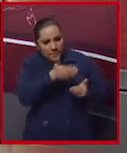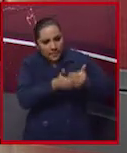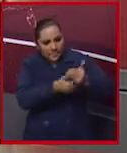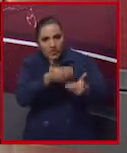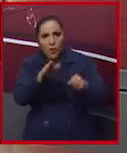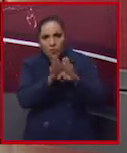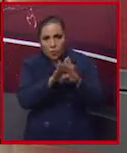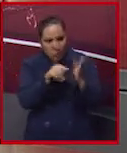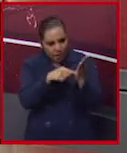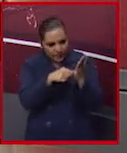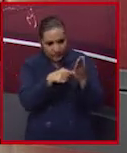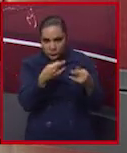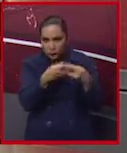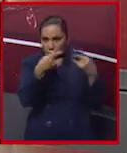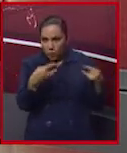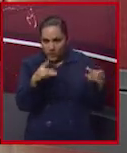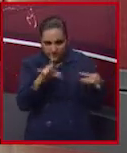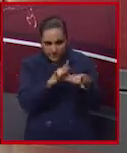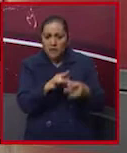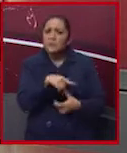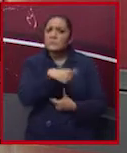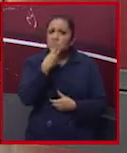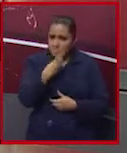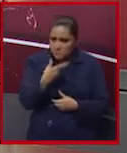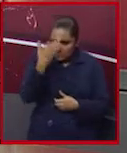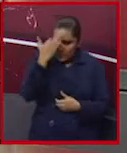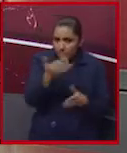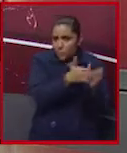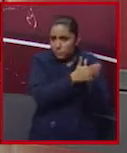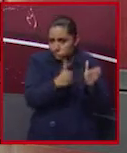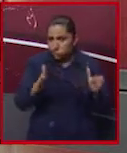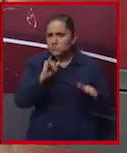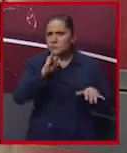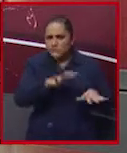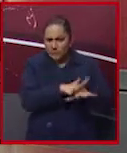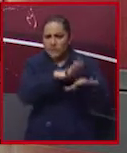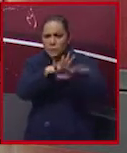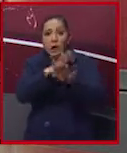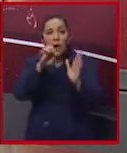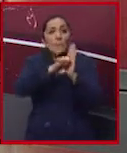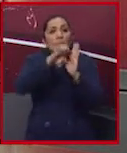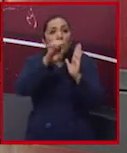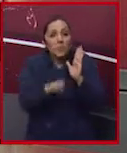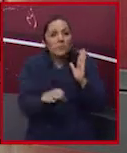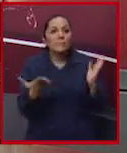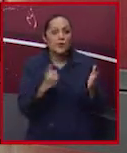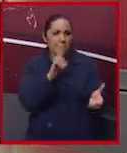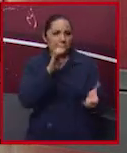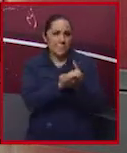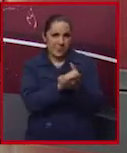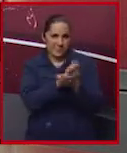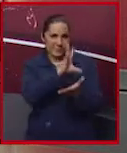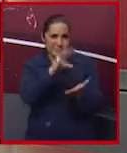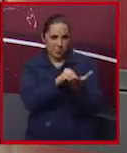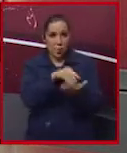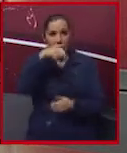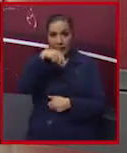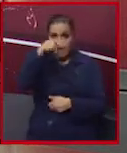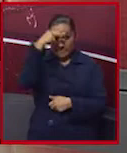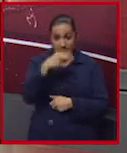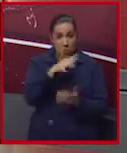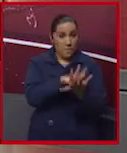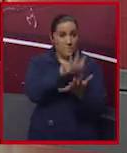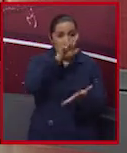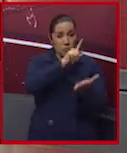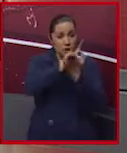han presentado evoluciones. Lo ejemplificó con el caso de la figura del matrimonio, el cual, en México, la mayoría de los códigos